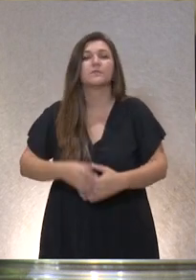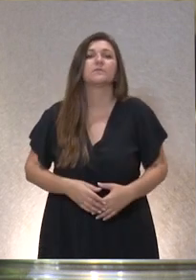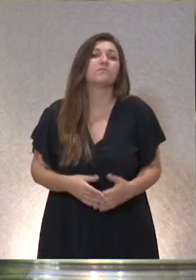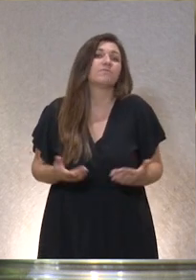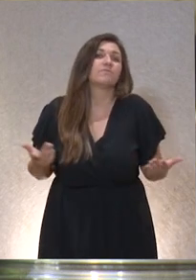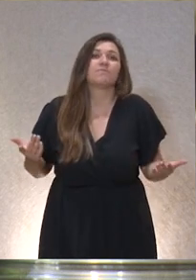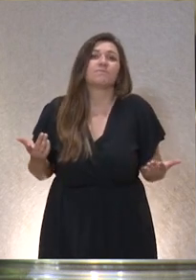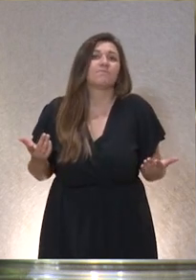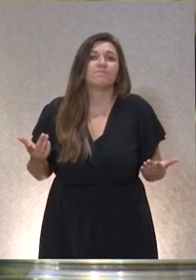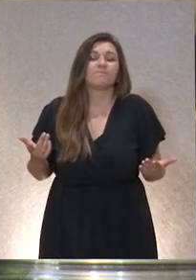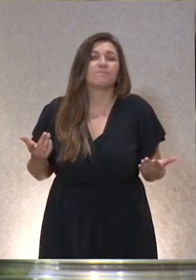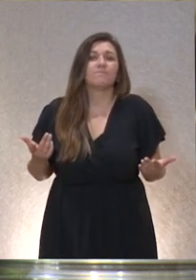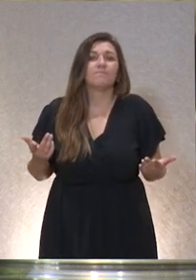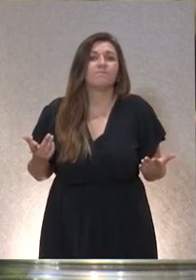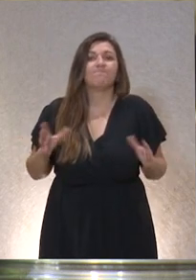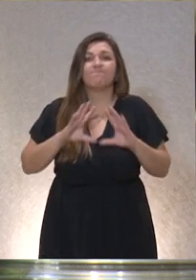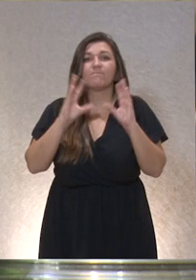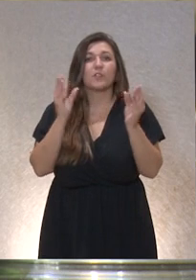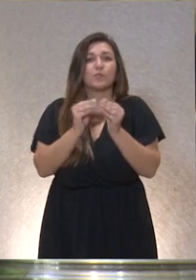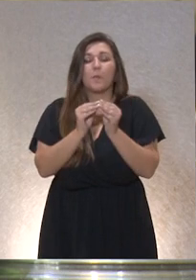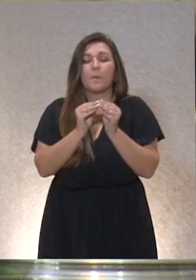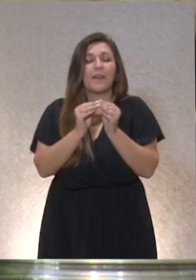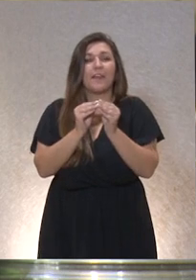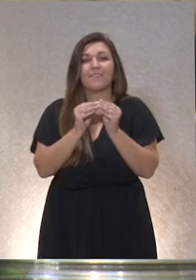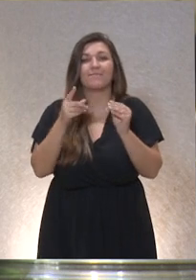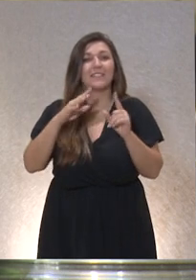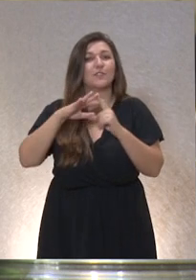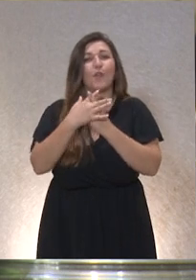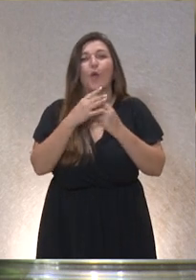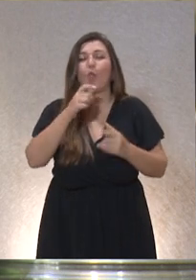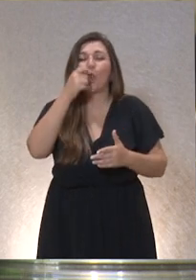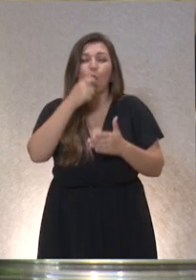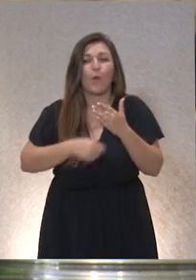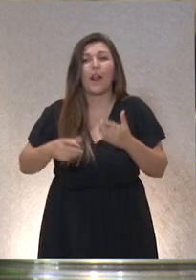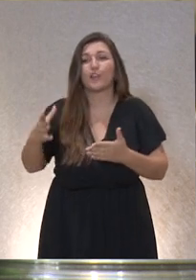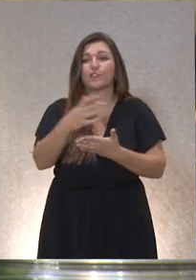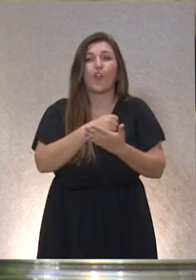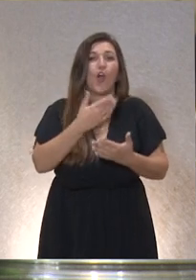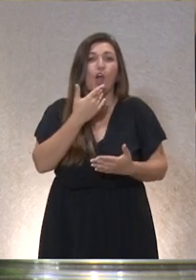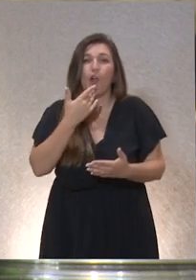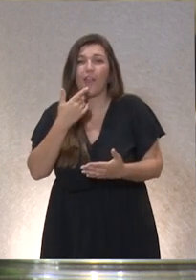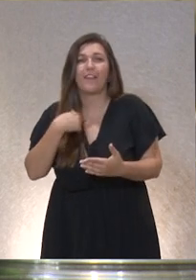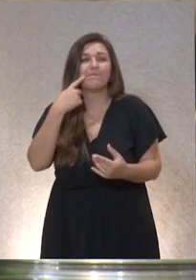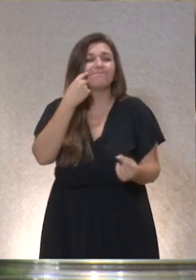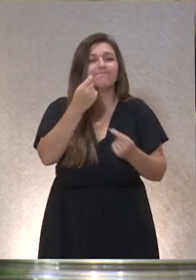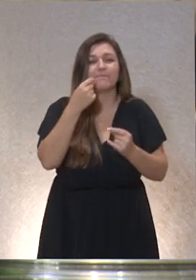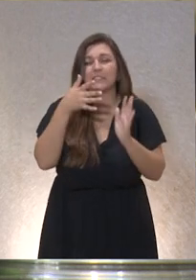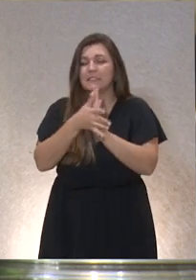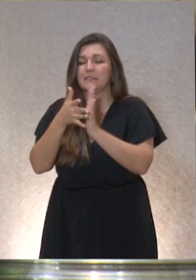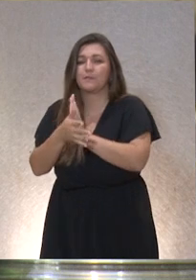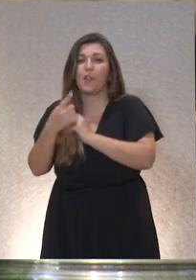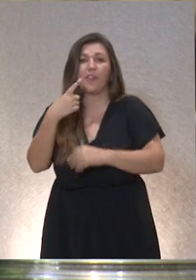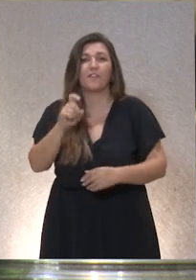En fin fue una situación muy dura todos la conocemos y no me voy a no me voy a detallar eh